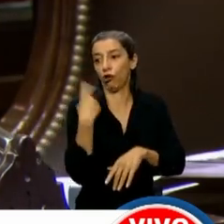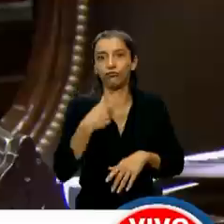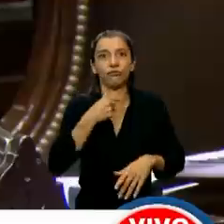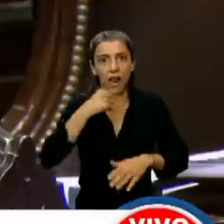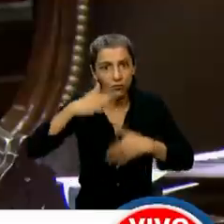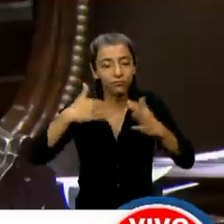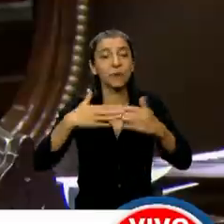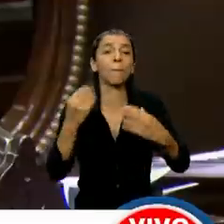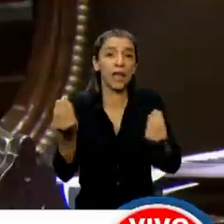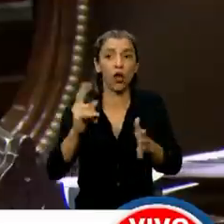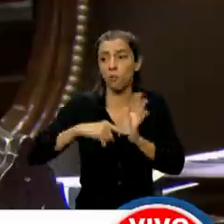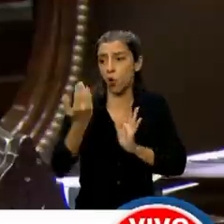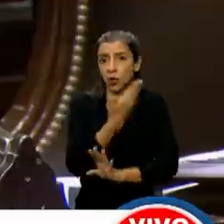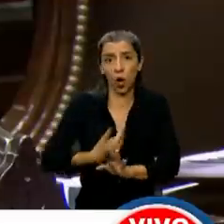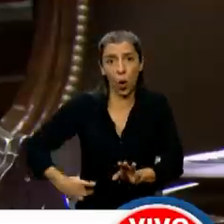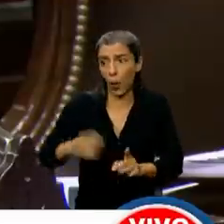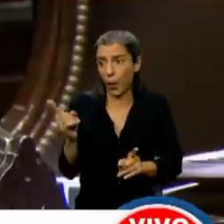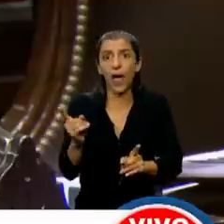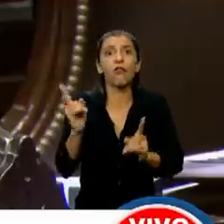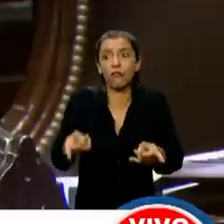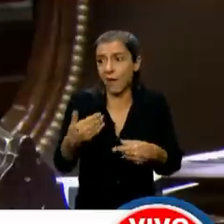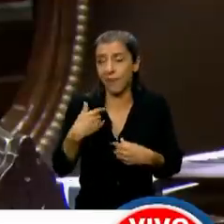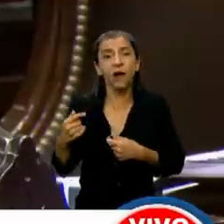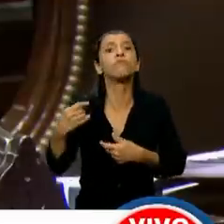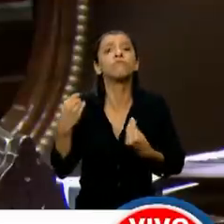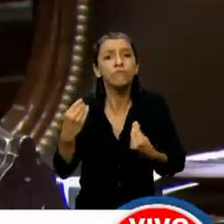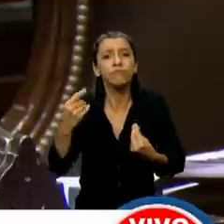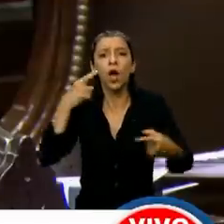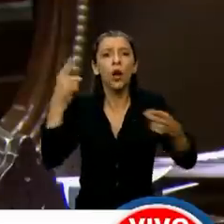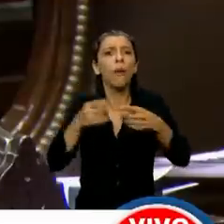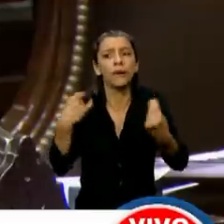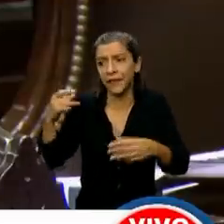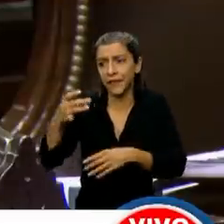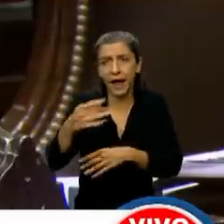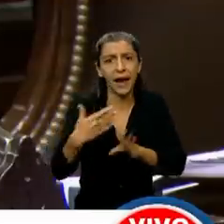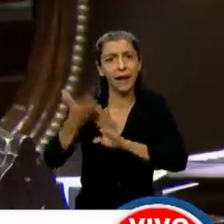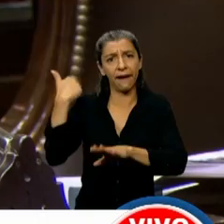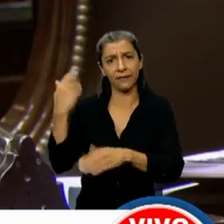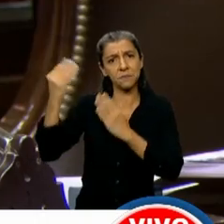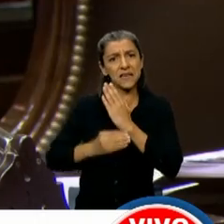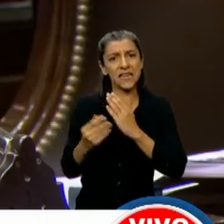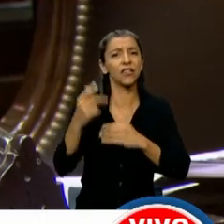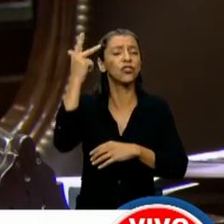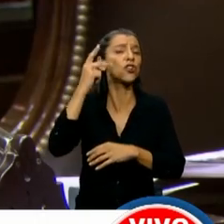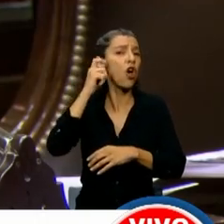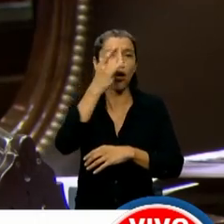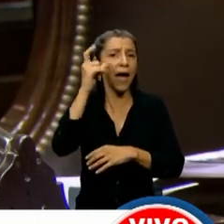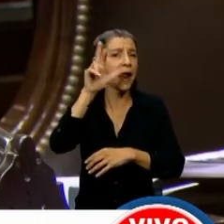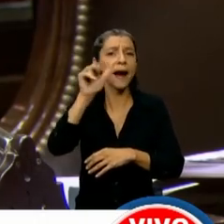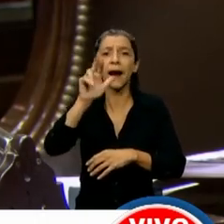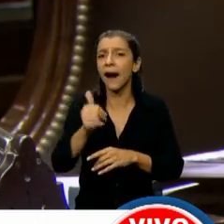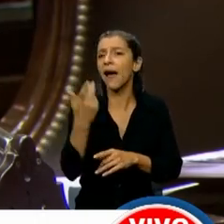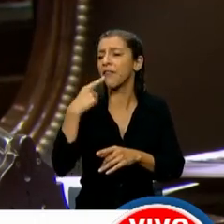funciona extra en el señor presidente el ministro alexis herrera dio prácticamente una